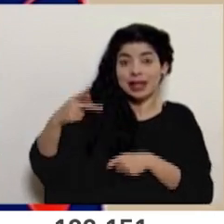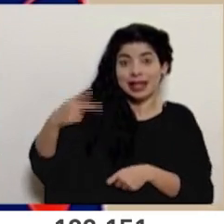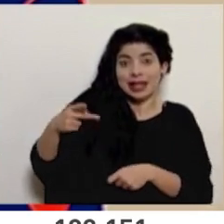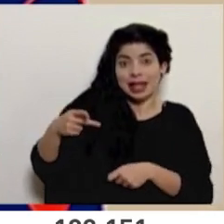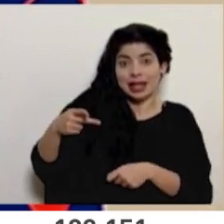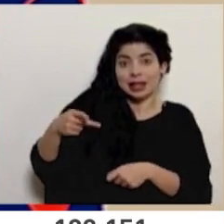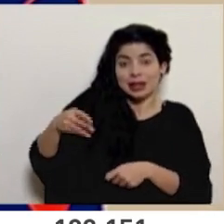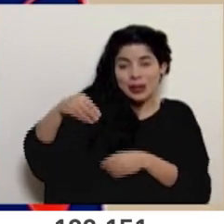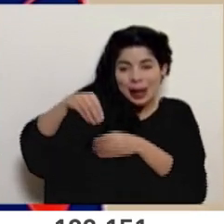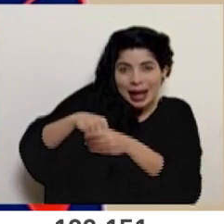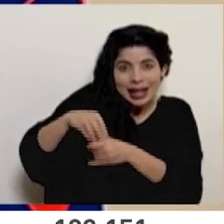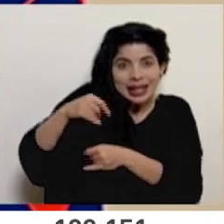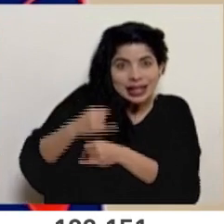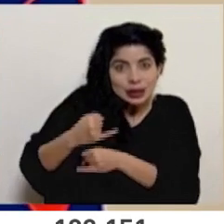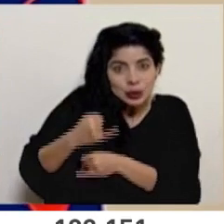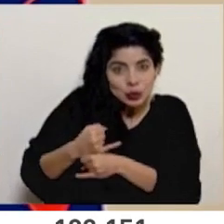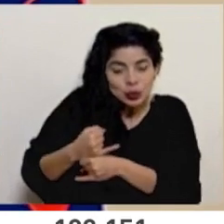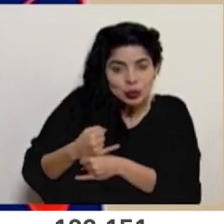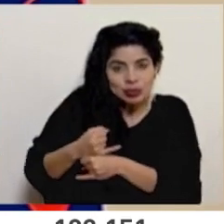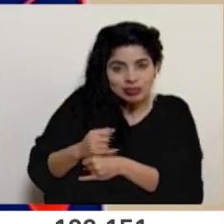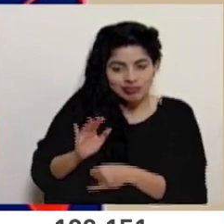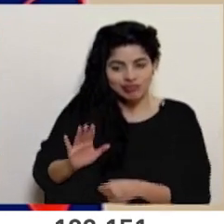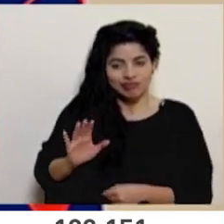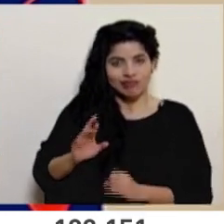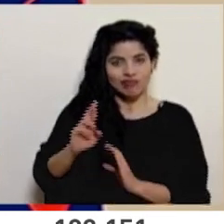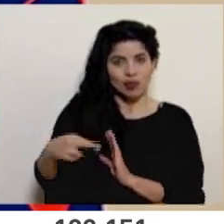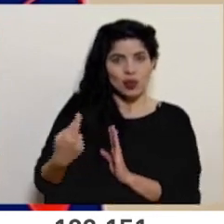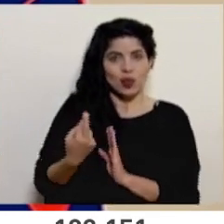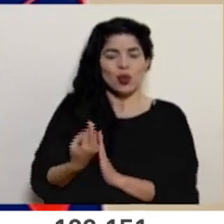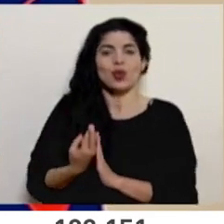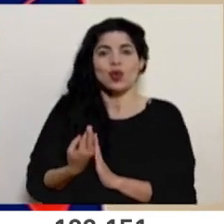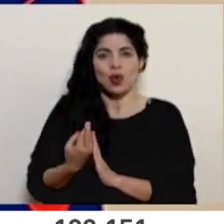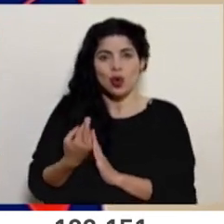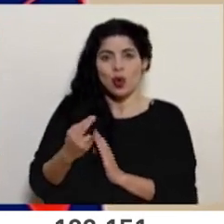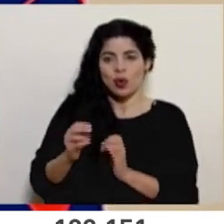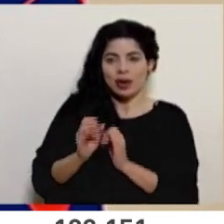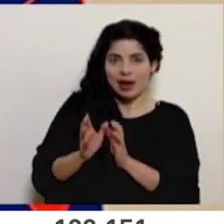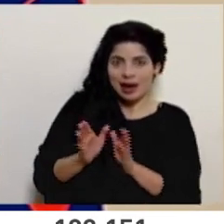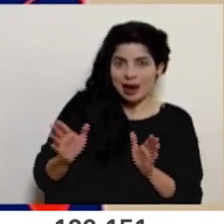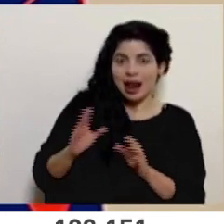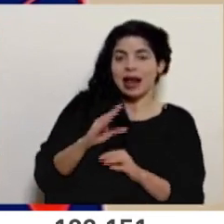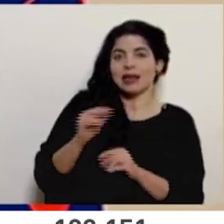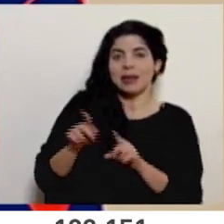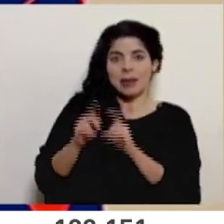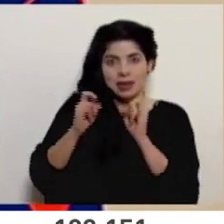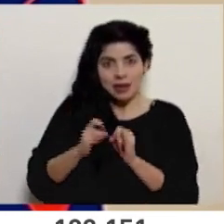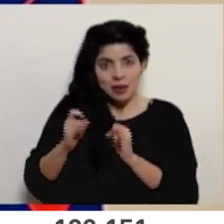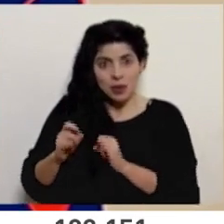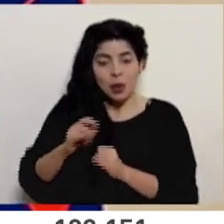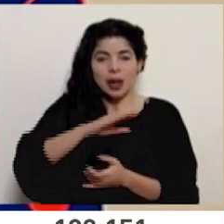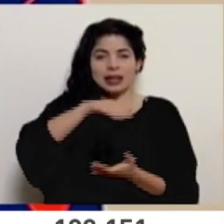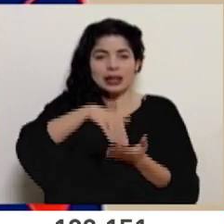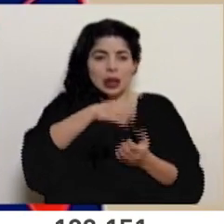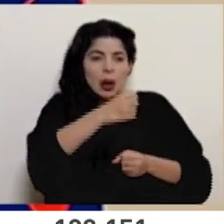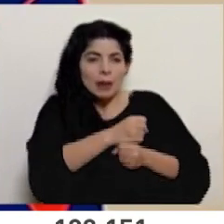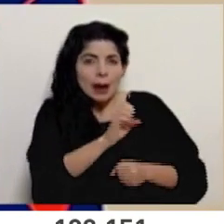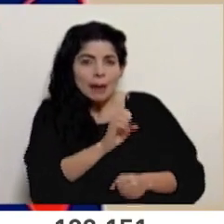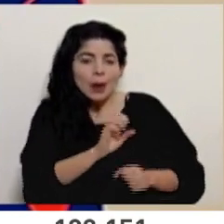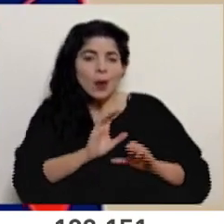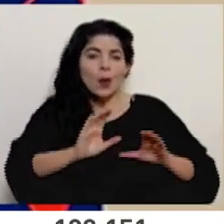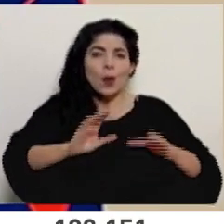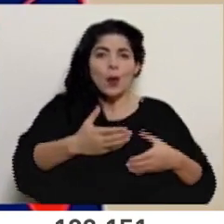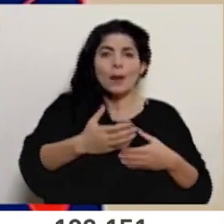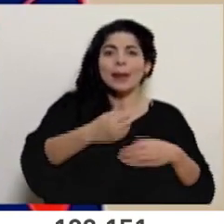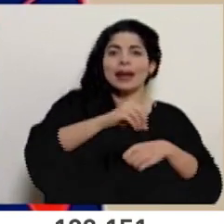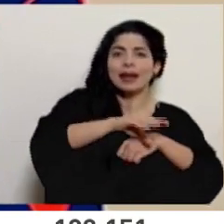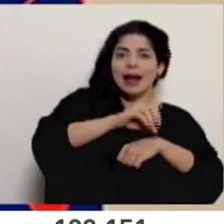la institucionalidad en su carácter orgánico, individual, el Centro de Operaciones de Emergencia, los comités